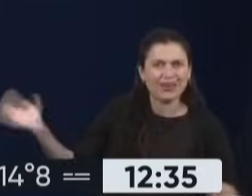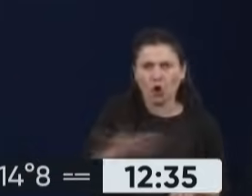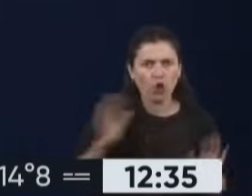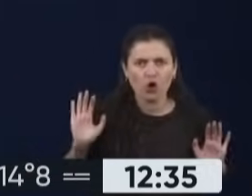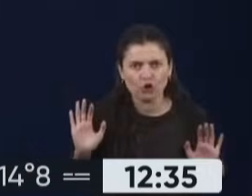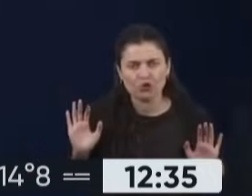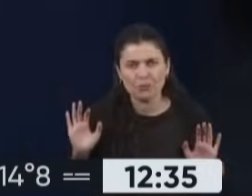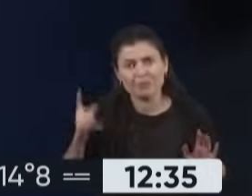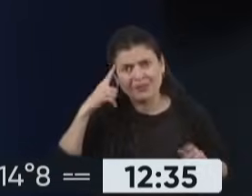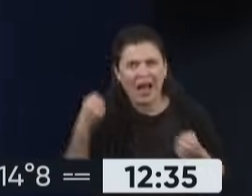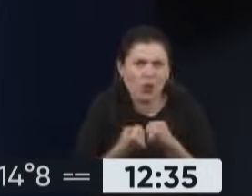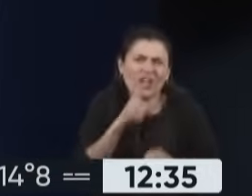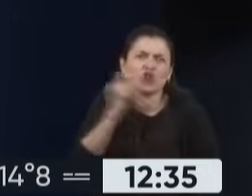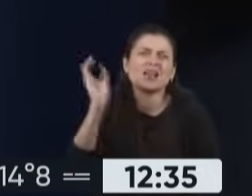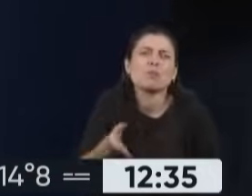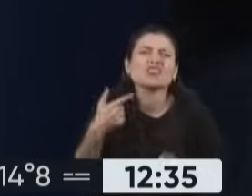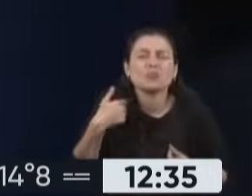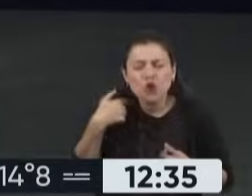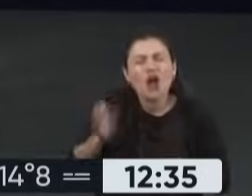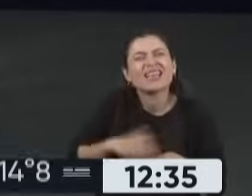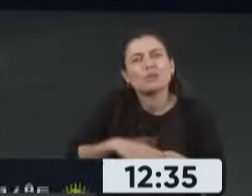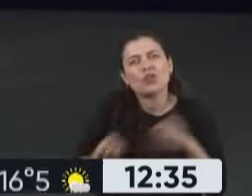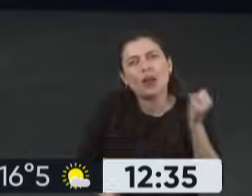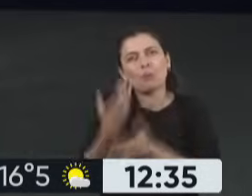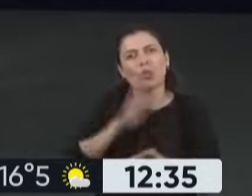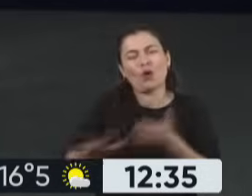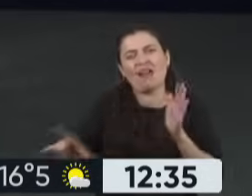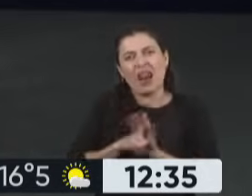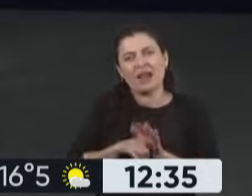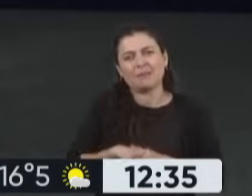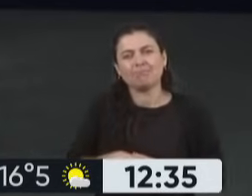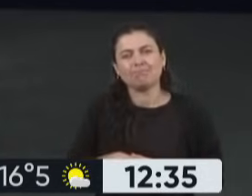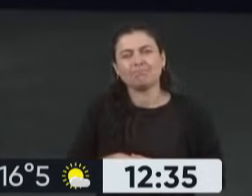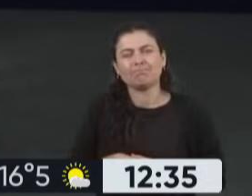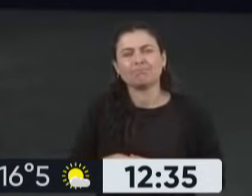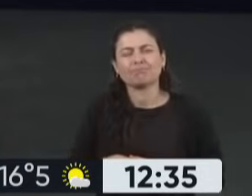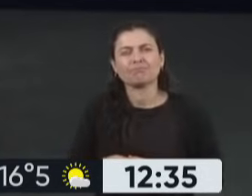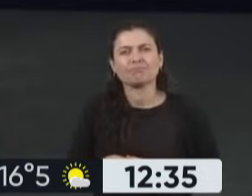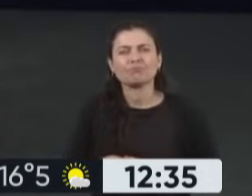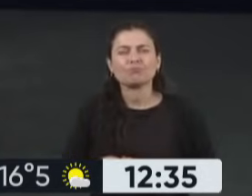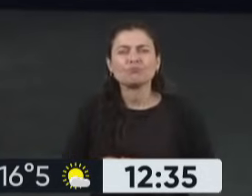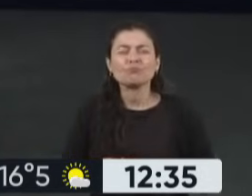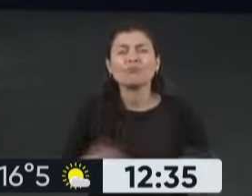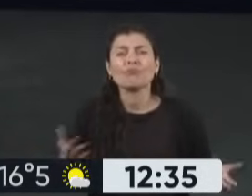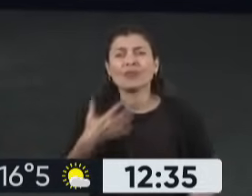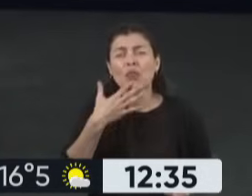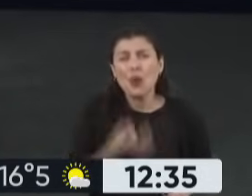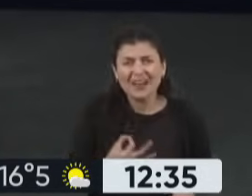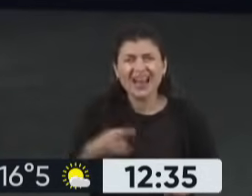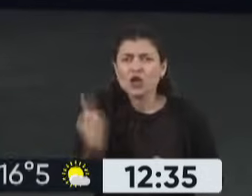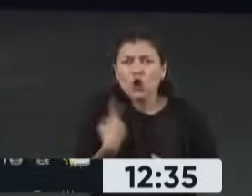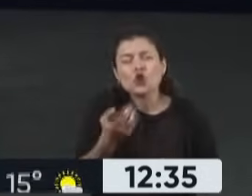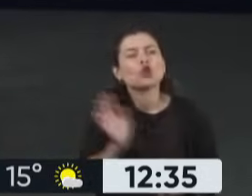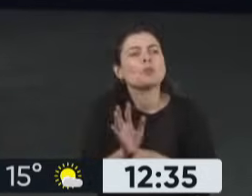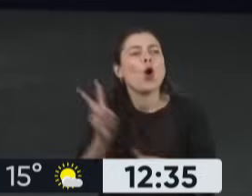los propulsores de esto. No sé si tenés algo para agregar. No, la realidad es que mal podemos perseguir lo que venimos a